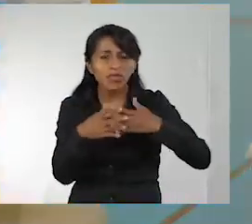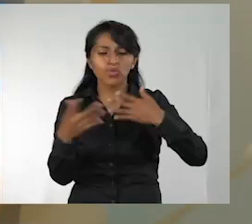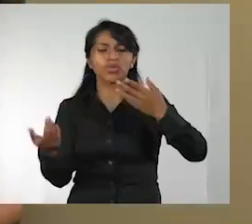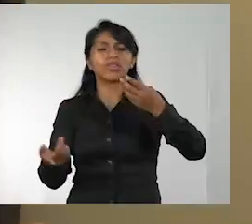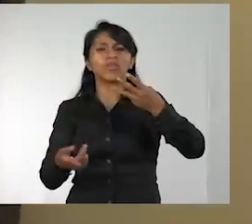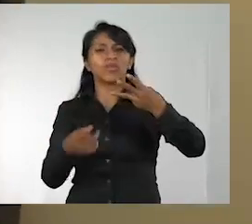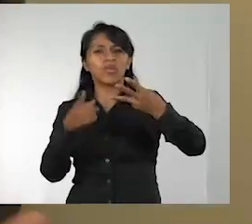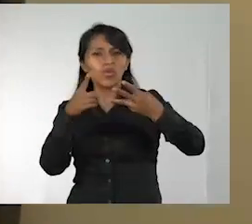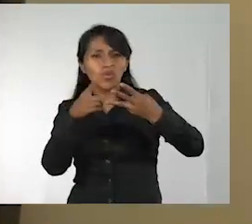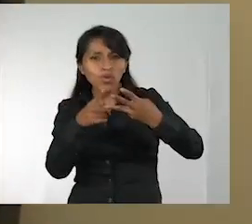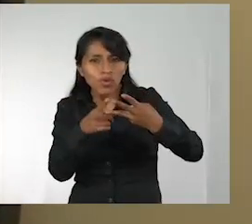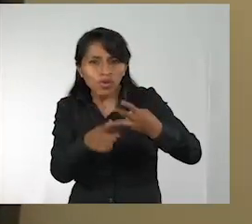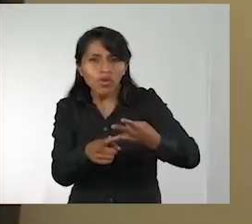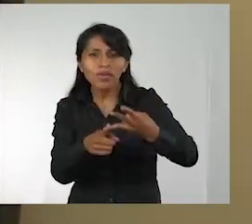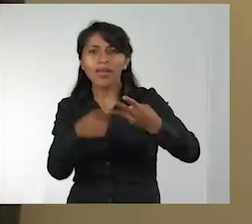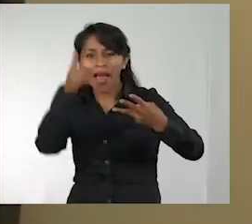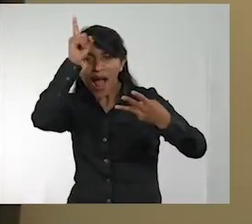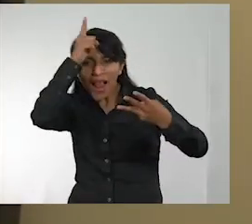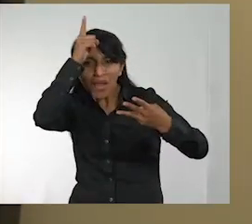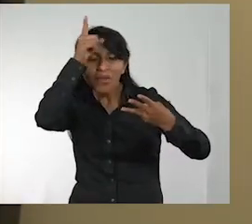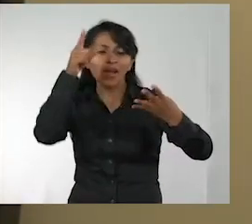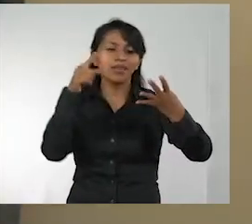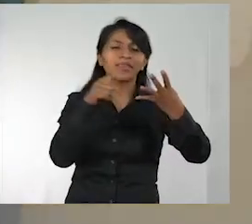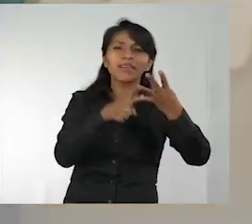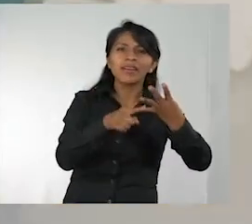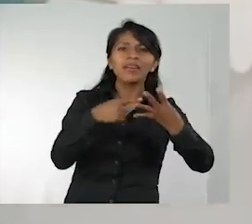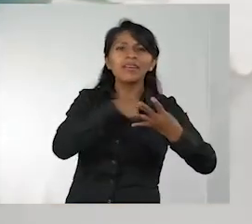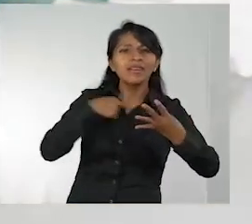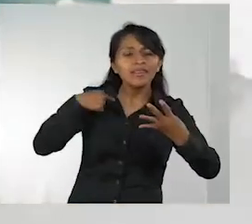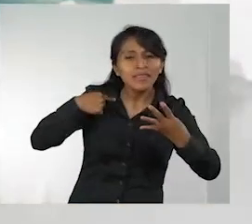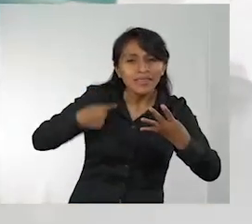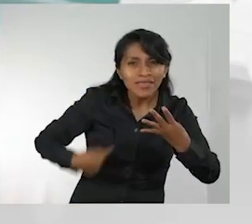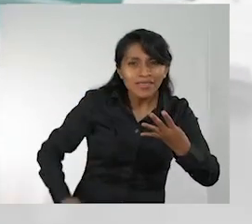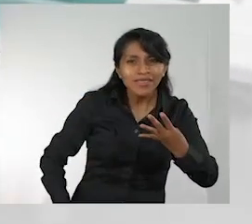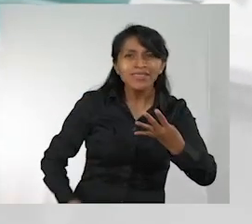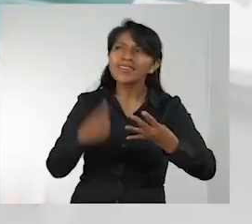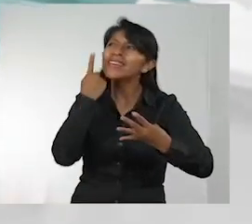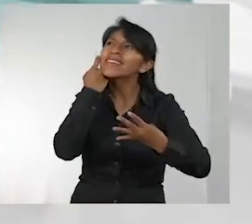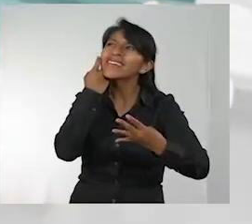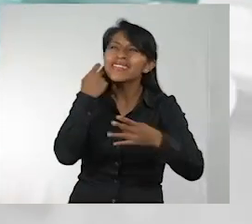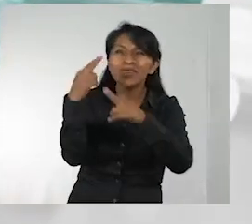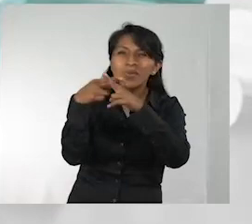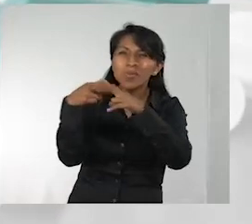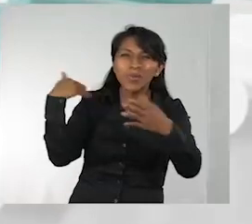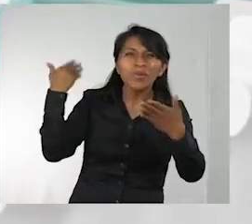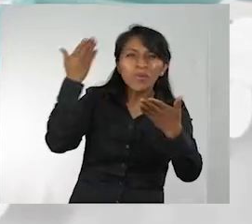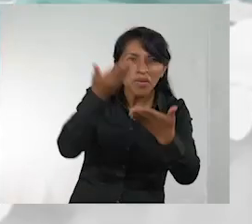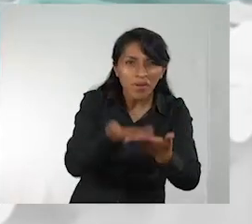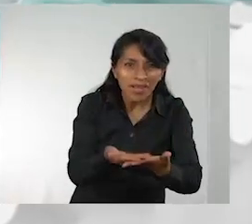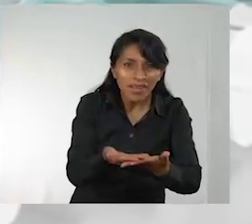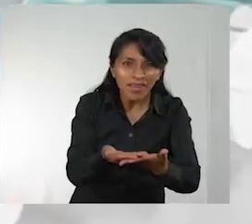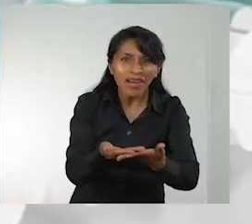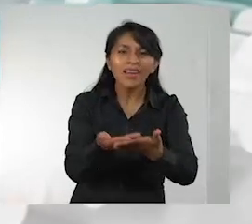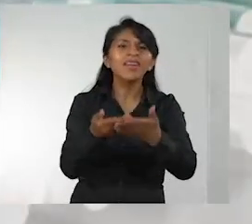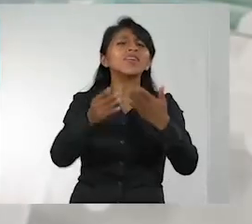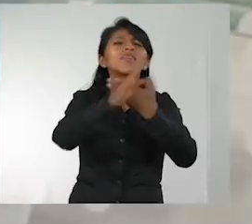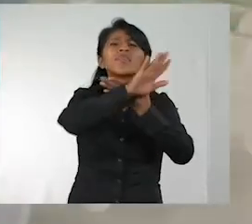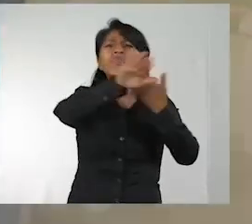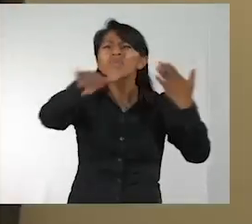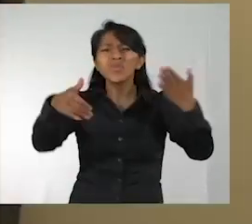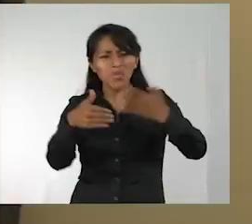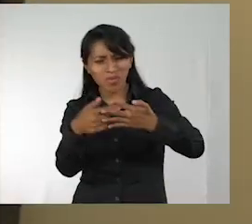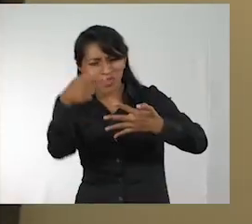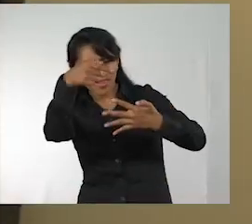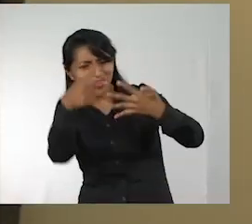tecnología estadounidense y alemana, la Sinopharm, que acaba de llegar de origen chino,